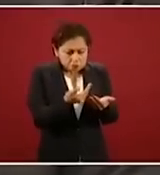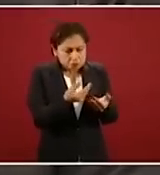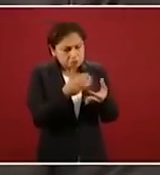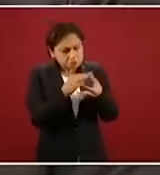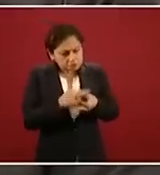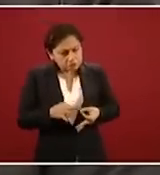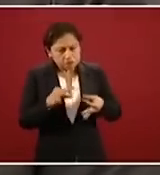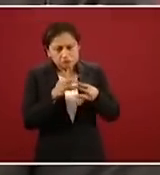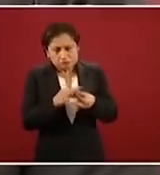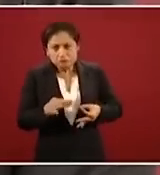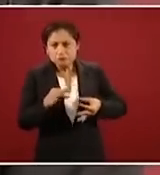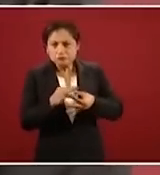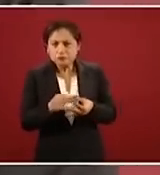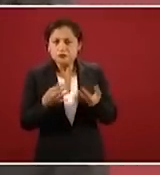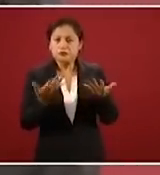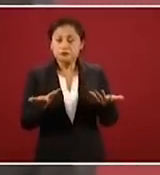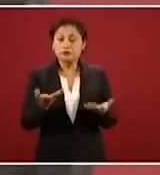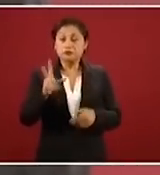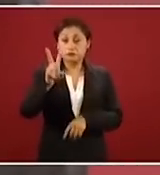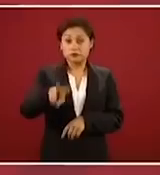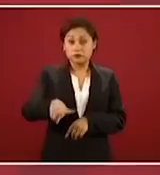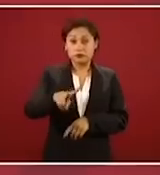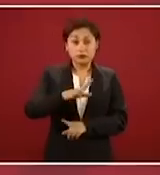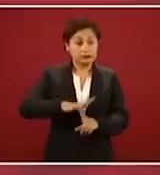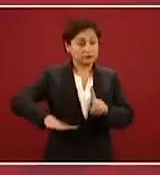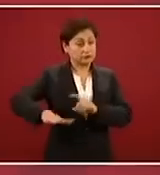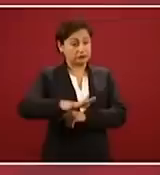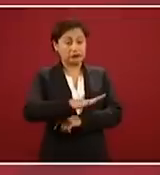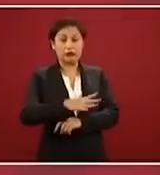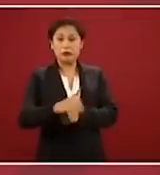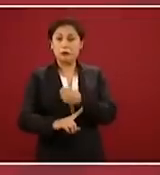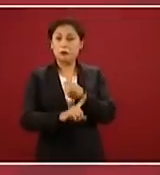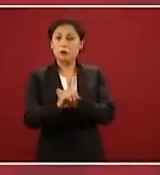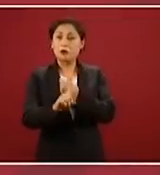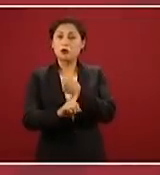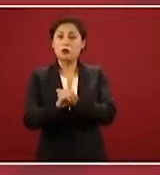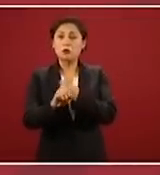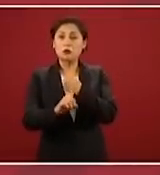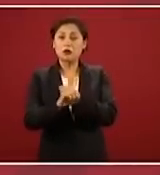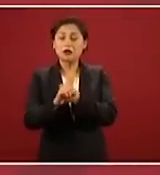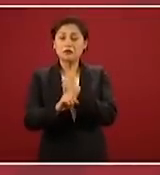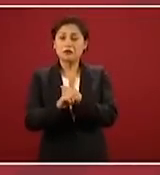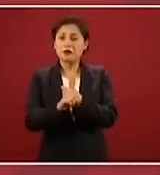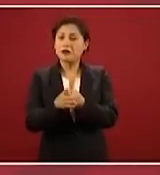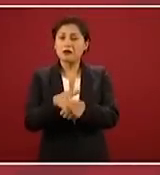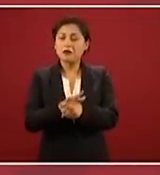Muchos de los problemas que se tienen en lo social, en las sociedades